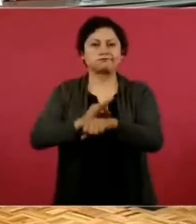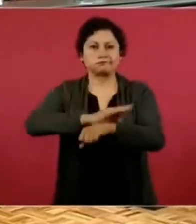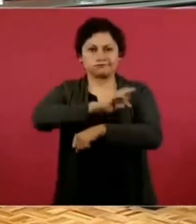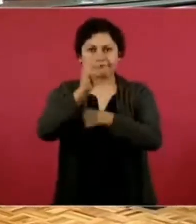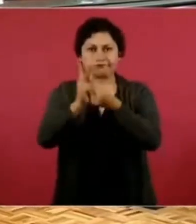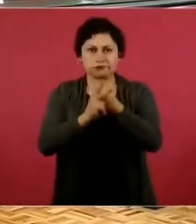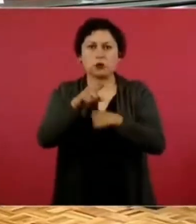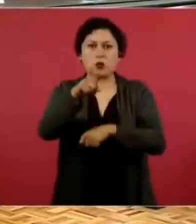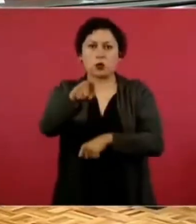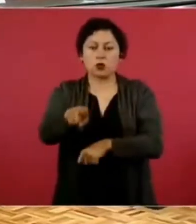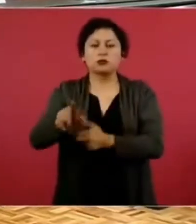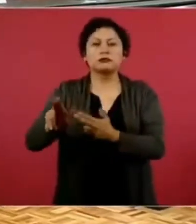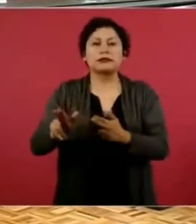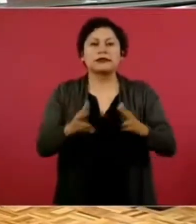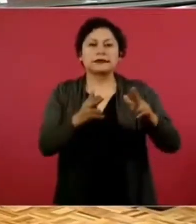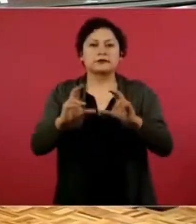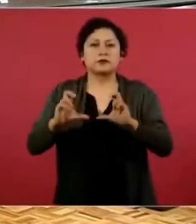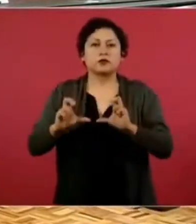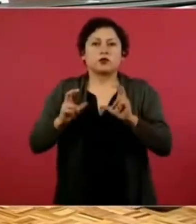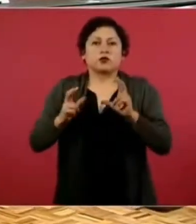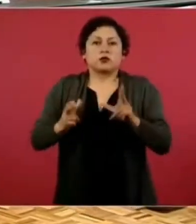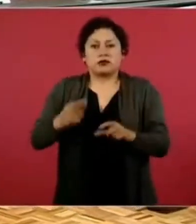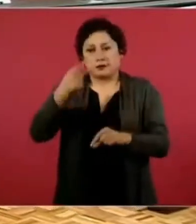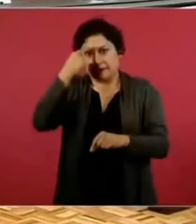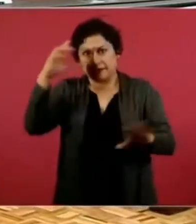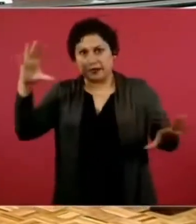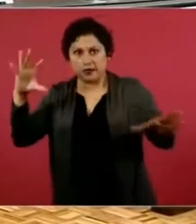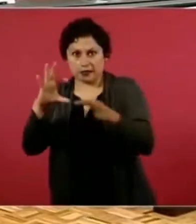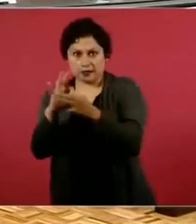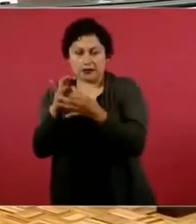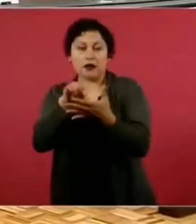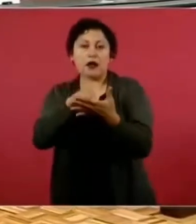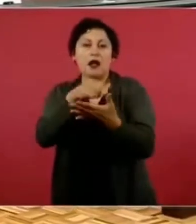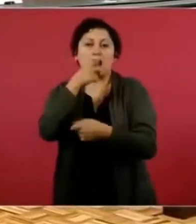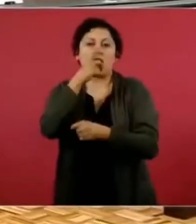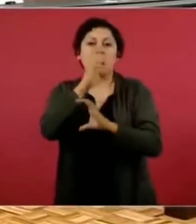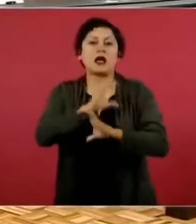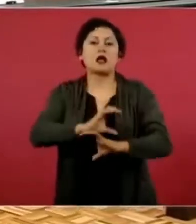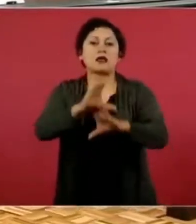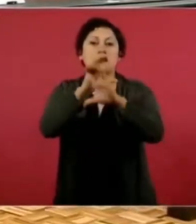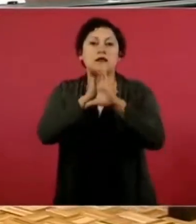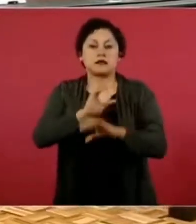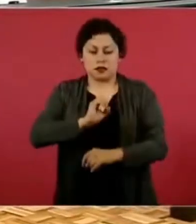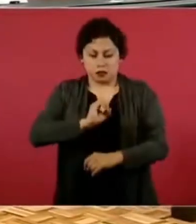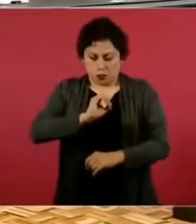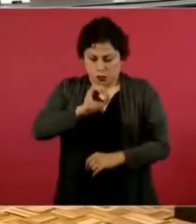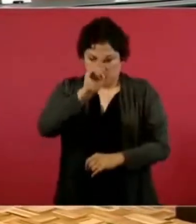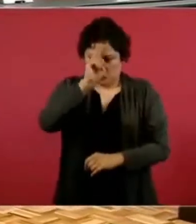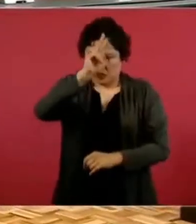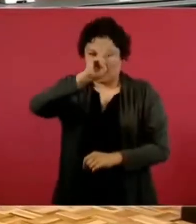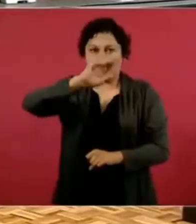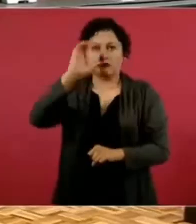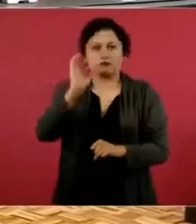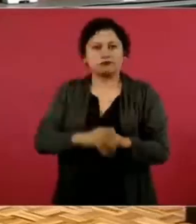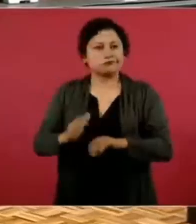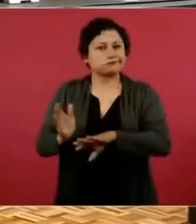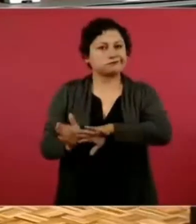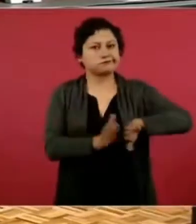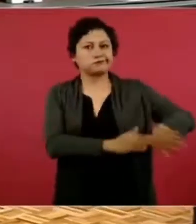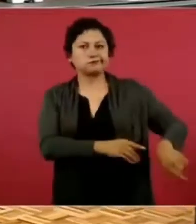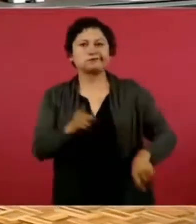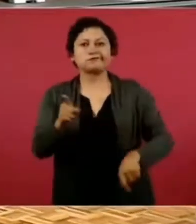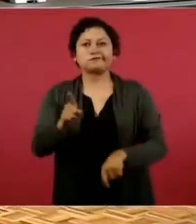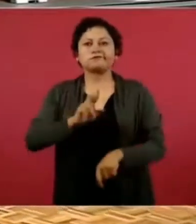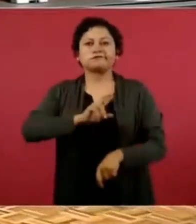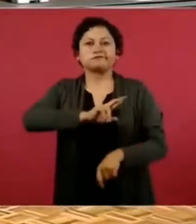reconciliación, que dice que se acabe la odiosa venganza, que termine por siempre el rencor. Y ayer, 1 de agosto,